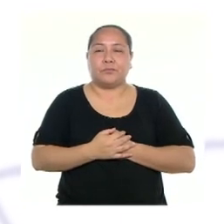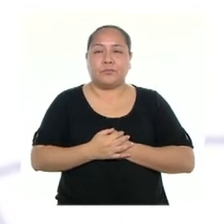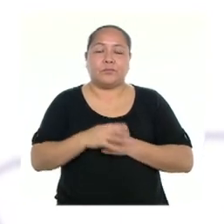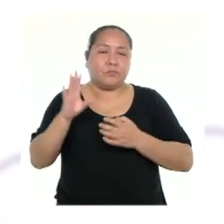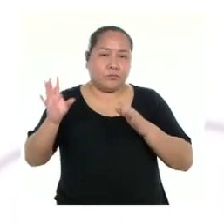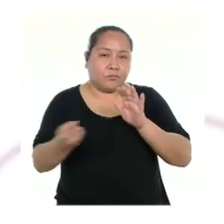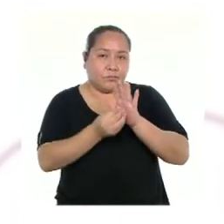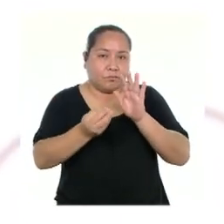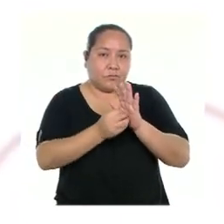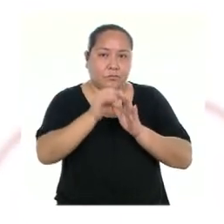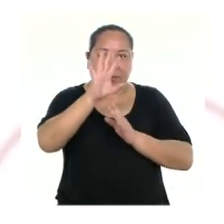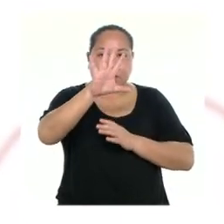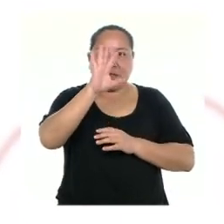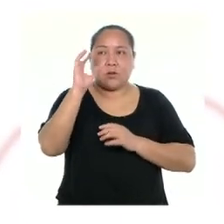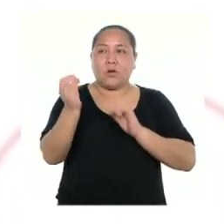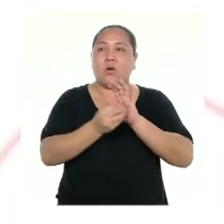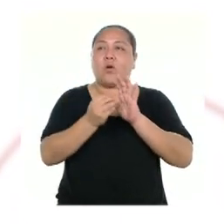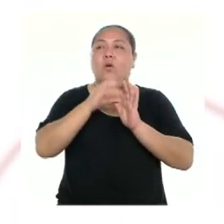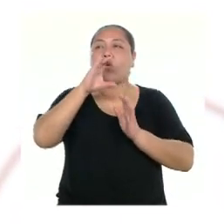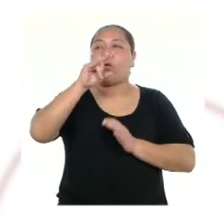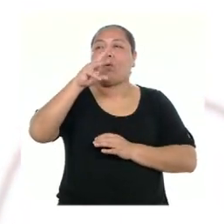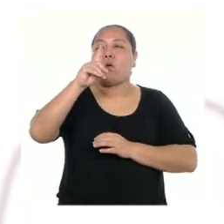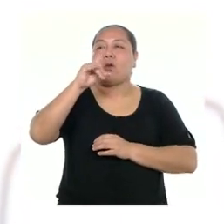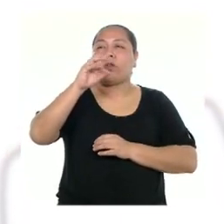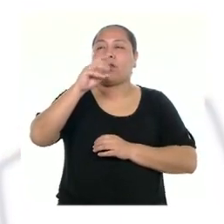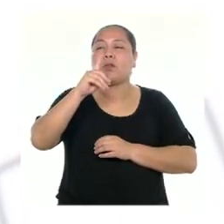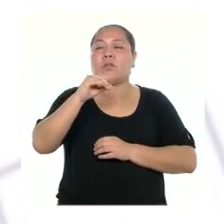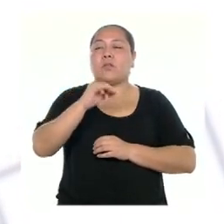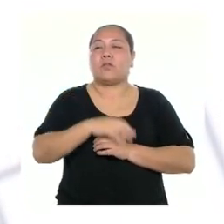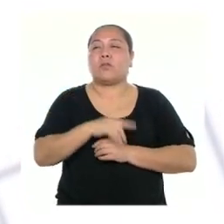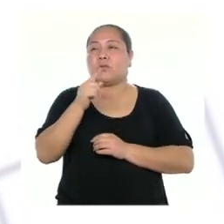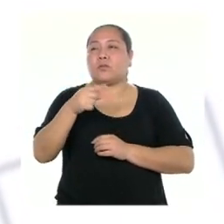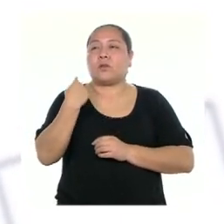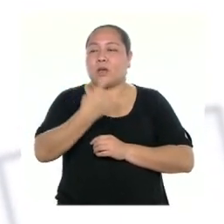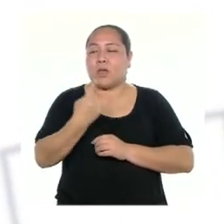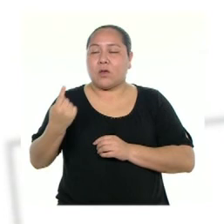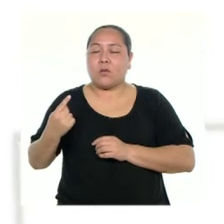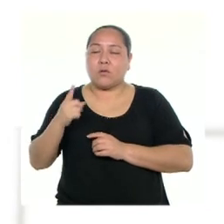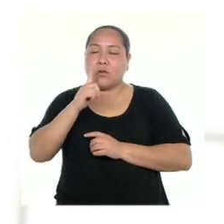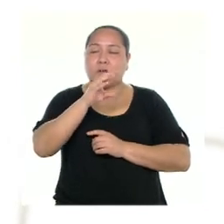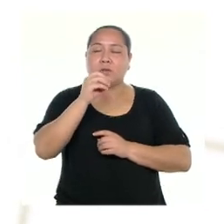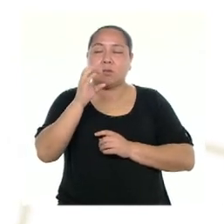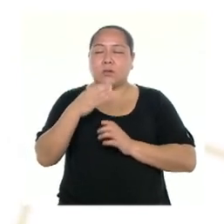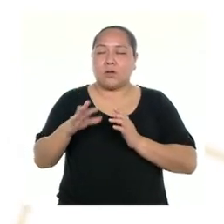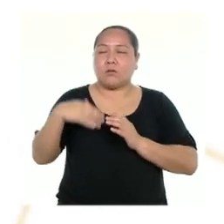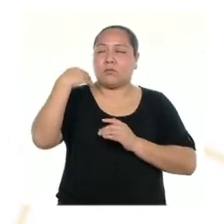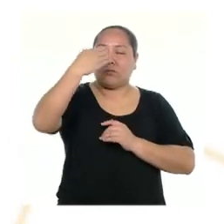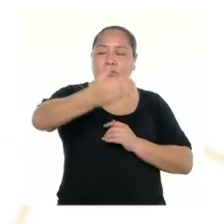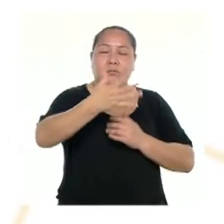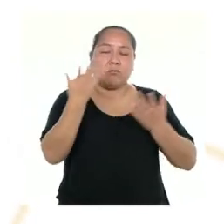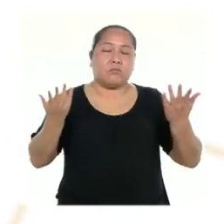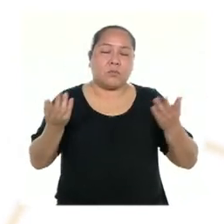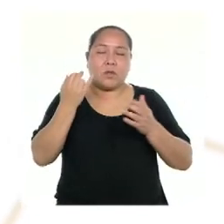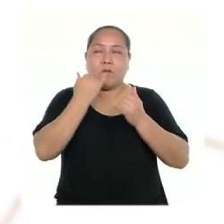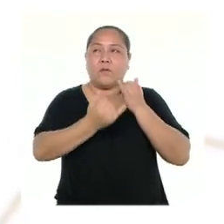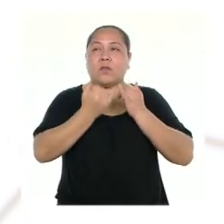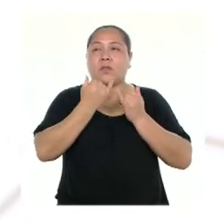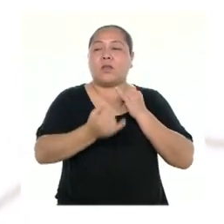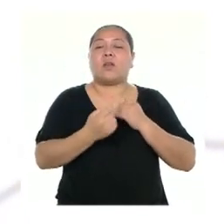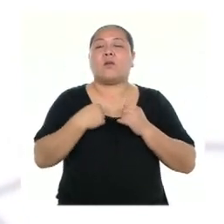debe agregar 5 cuadraditos cada uno de 100 kilómetros cuadrados, entonces